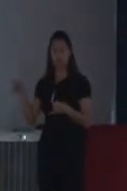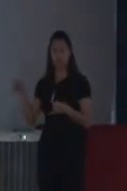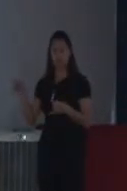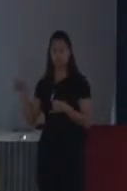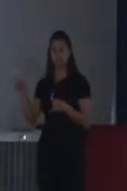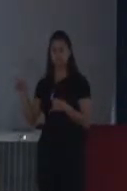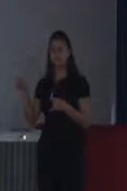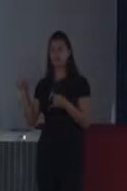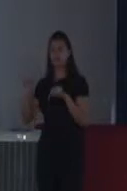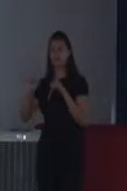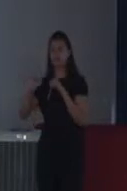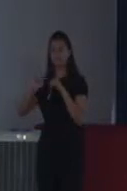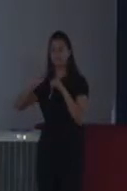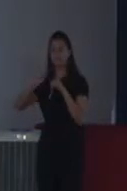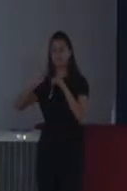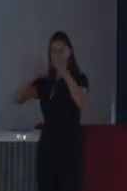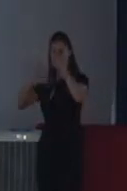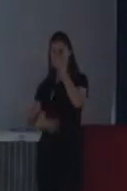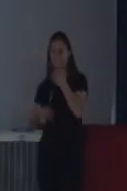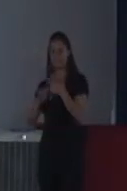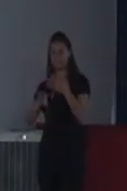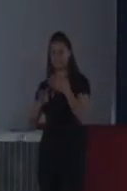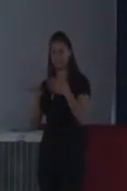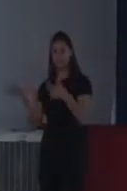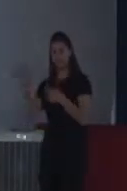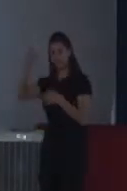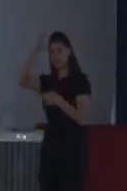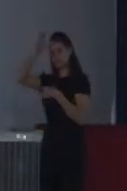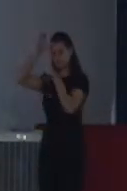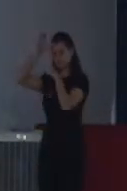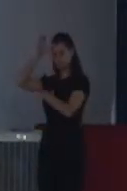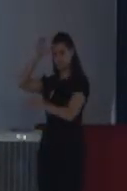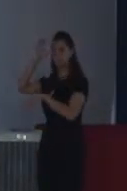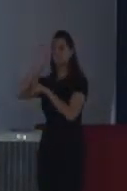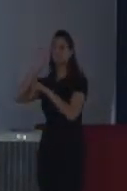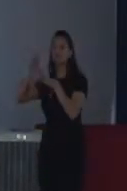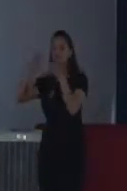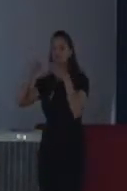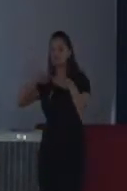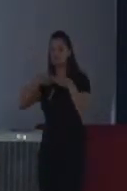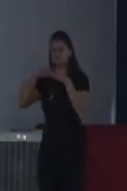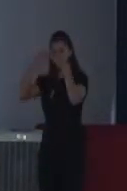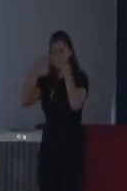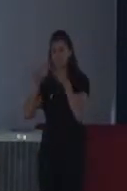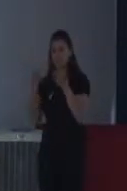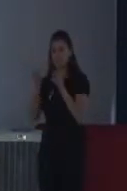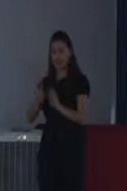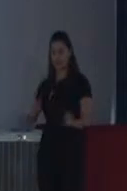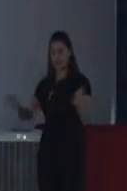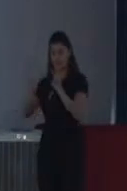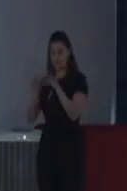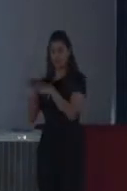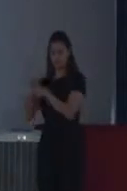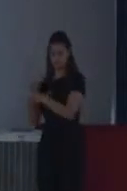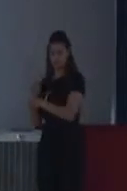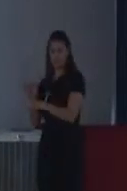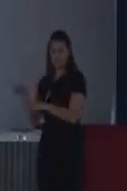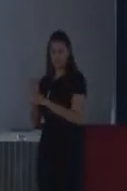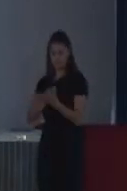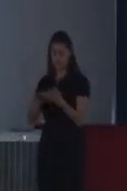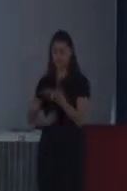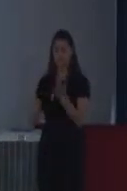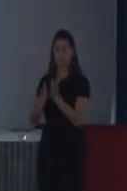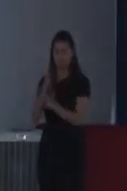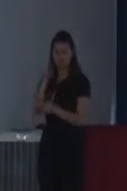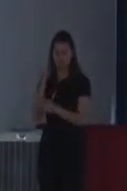15 expertos en Derechos Humanos y Discapacidad de la ONU. Para el próximo año, y él escribió un libro súper interesante que tiene que ver